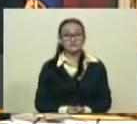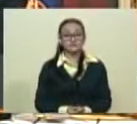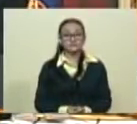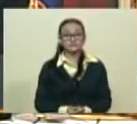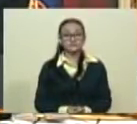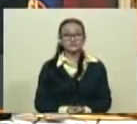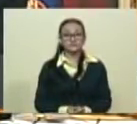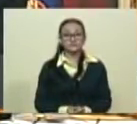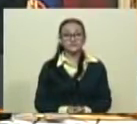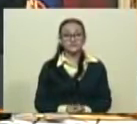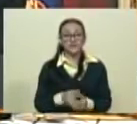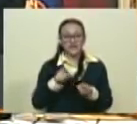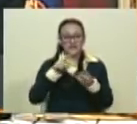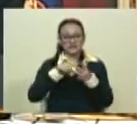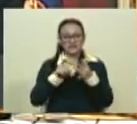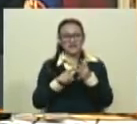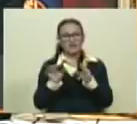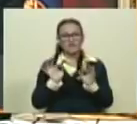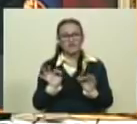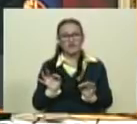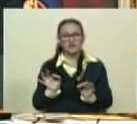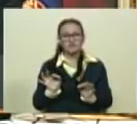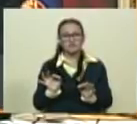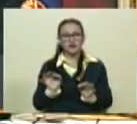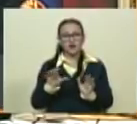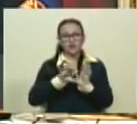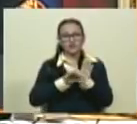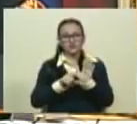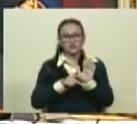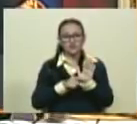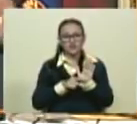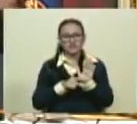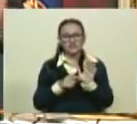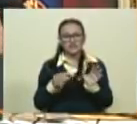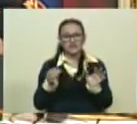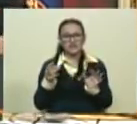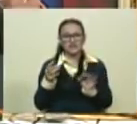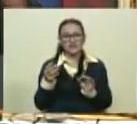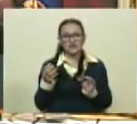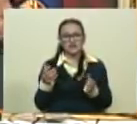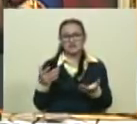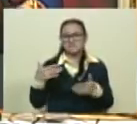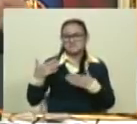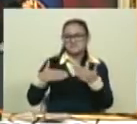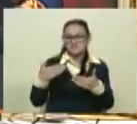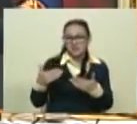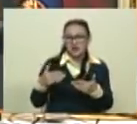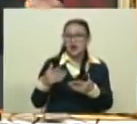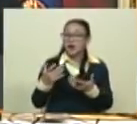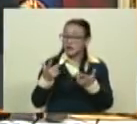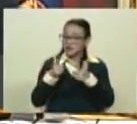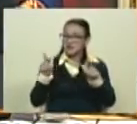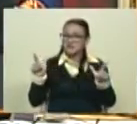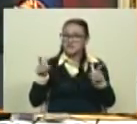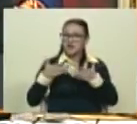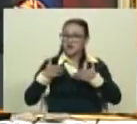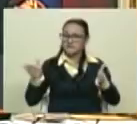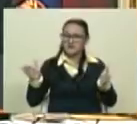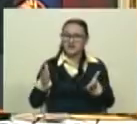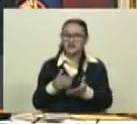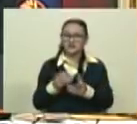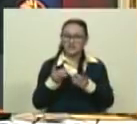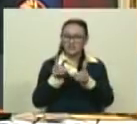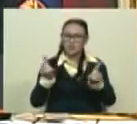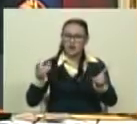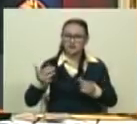Hay tres tipos de constituyente. La nuestra es una constituyente de tercera generación, porque es una constituyente soberana, popular, abierta,